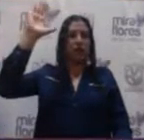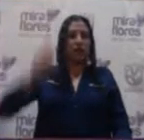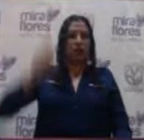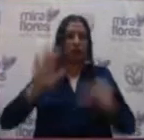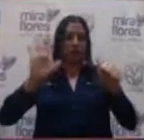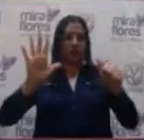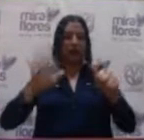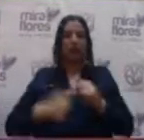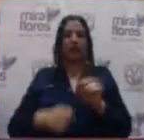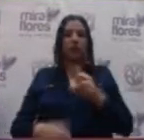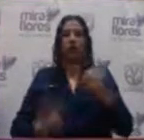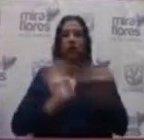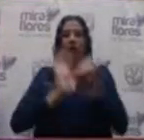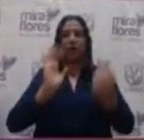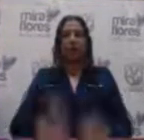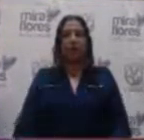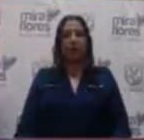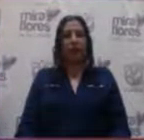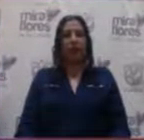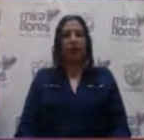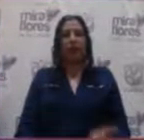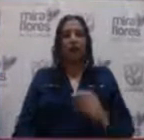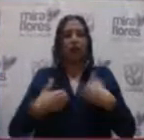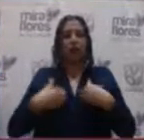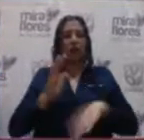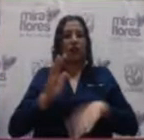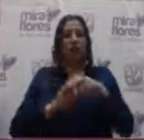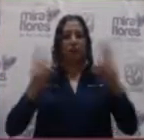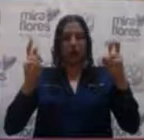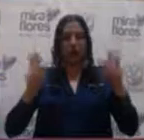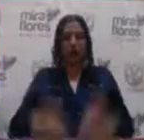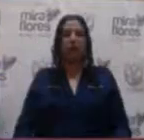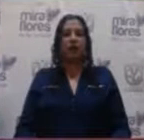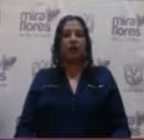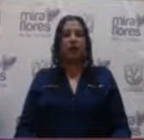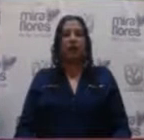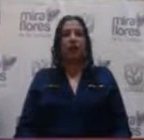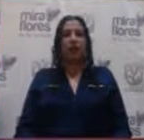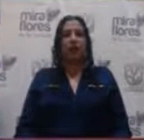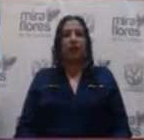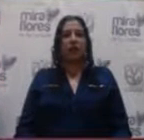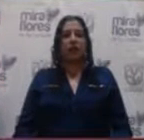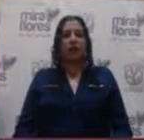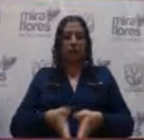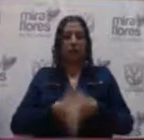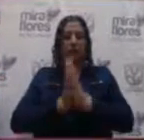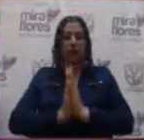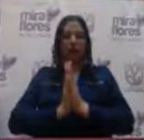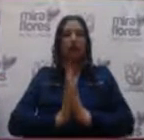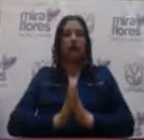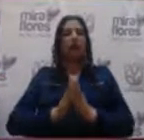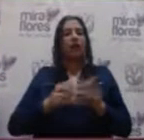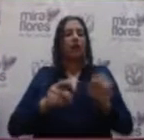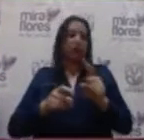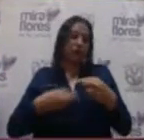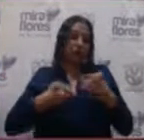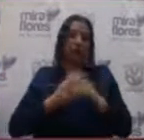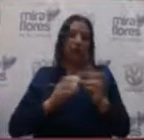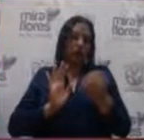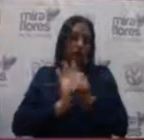Seis votos en contra. No se aprueba. No tenemos más temas que tratar. Voy a pedir la exoneración de aprobación del acta para los